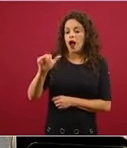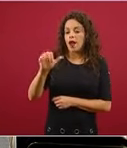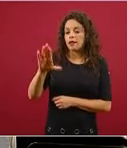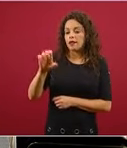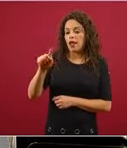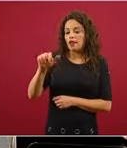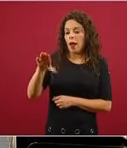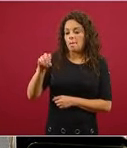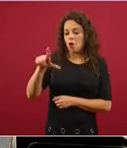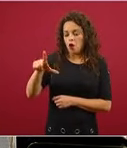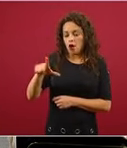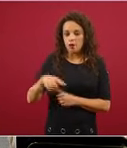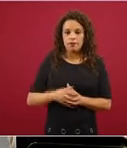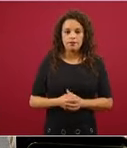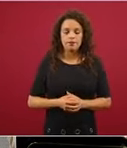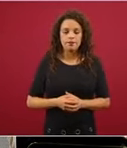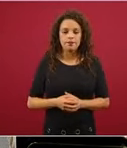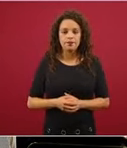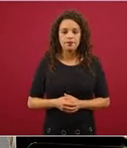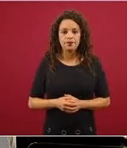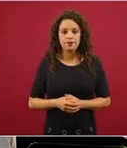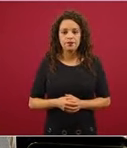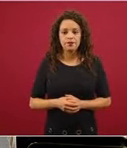como sintomático.